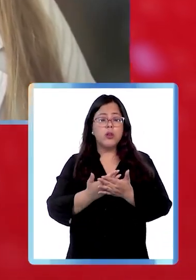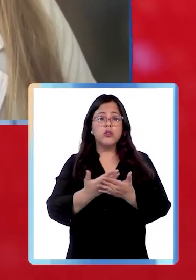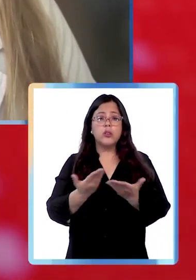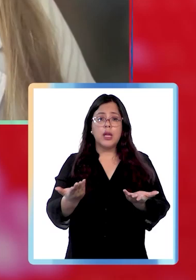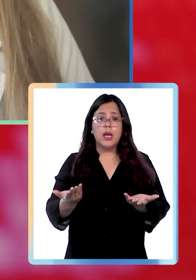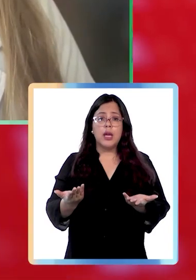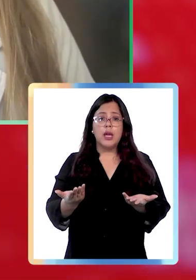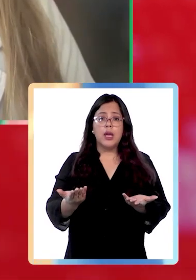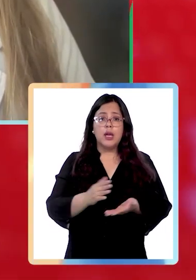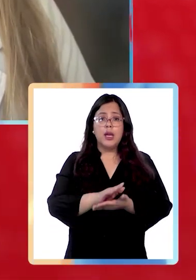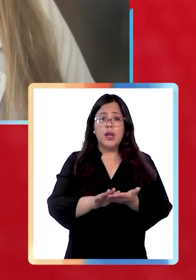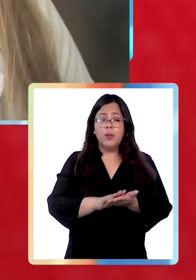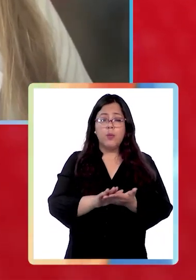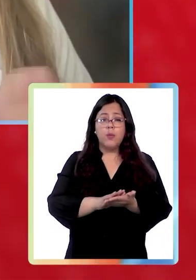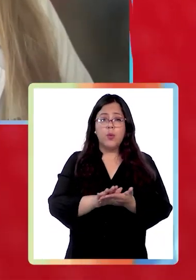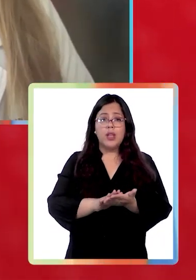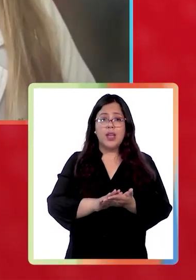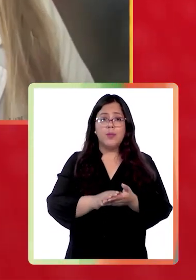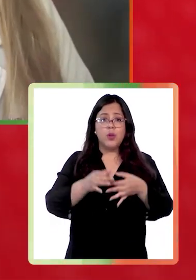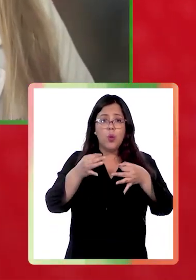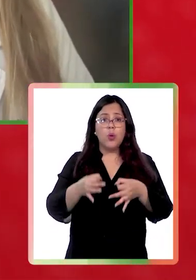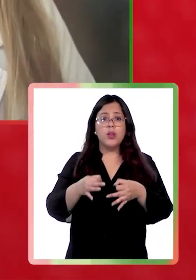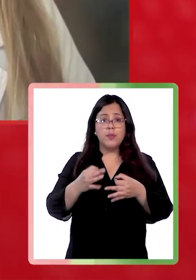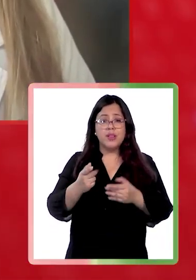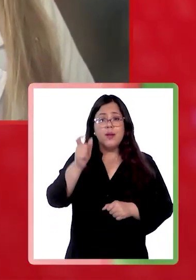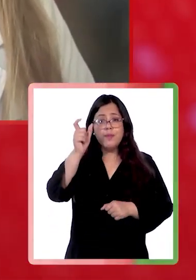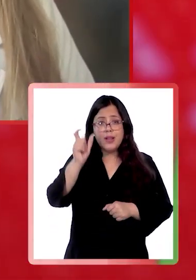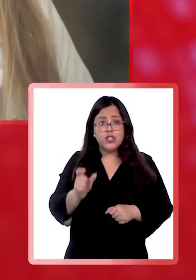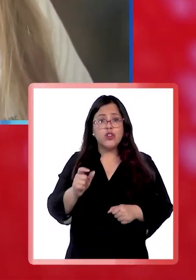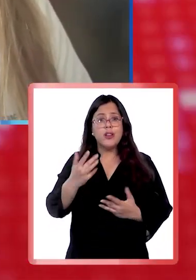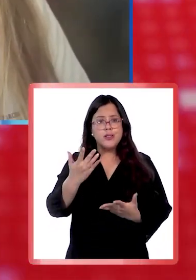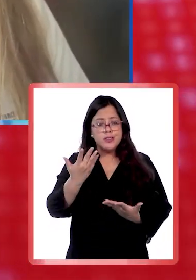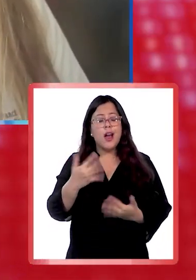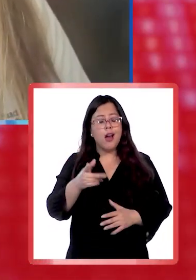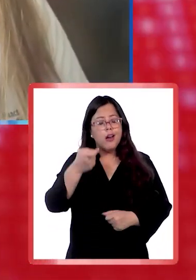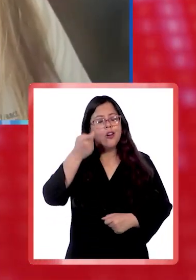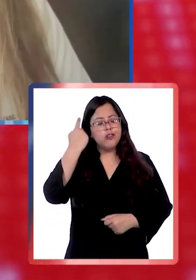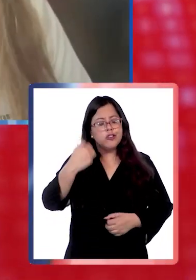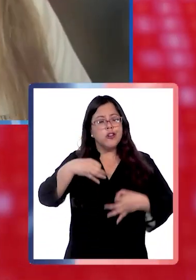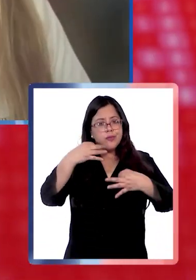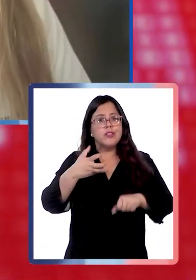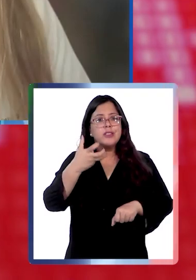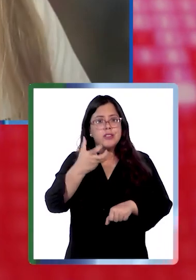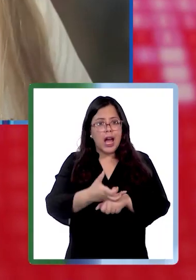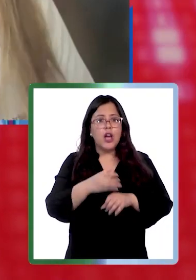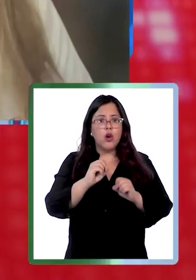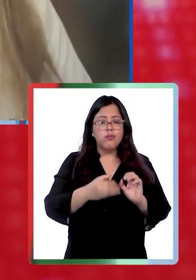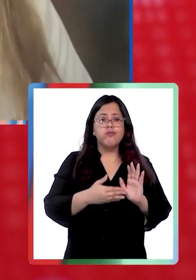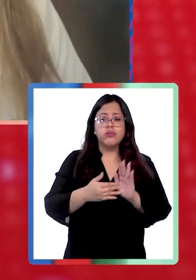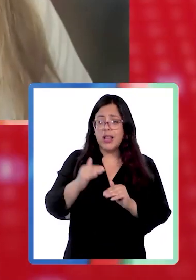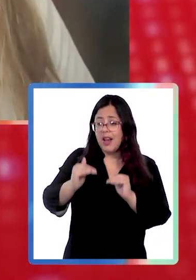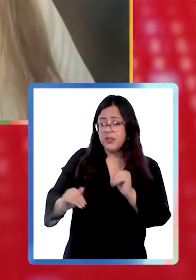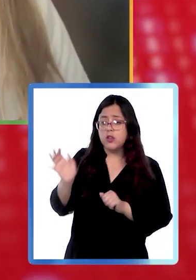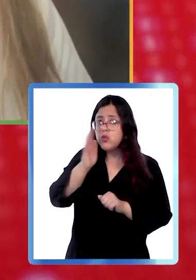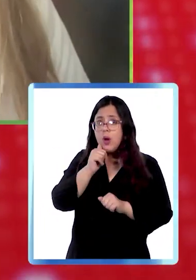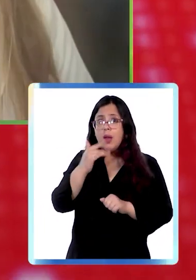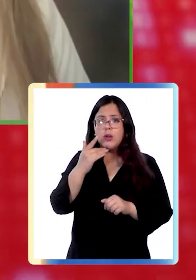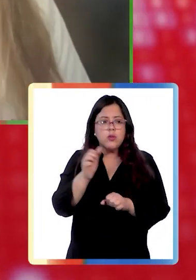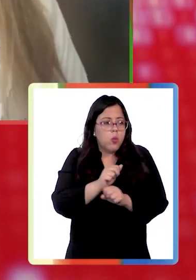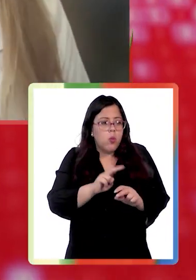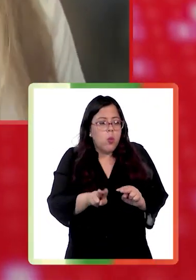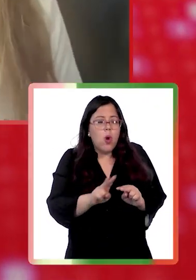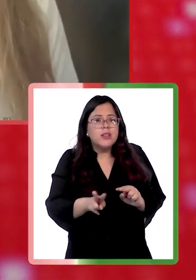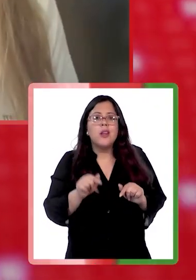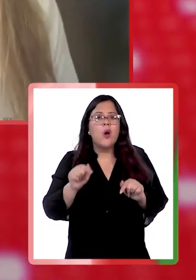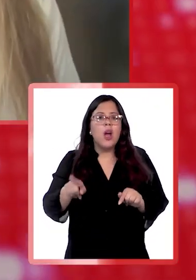consentimiento, al no poder ser en el fondo en pleno uso de facultades y o explícito, porque muchas veces ni siquiera lo hay